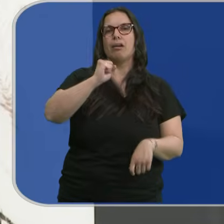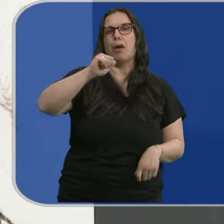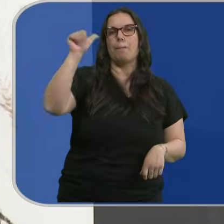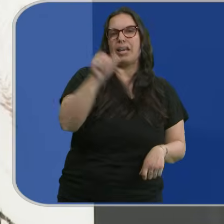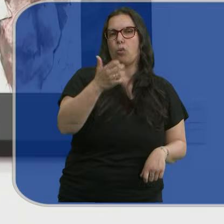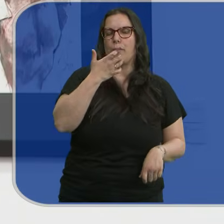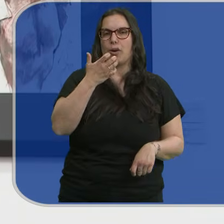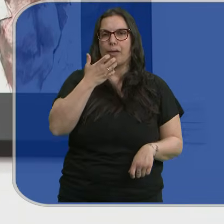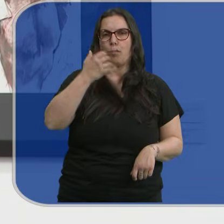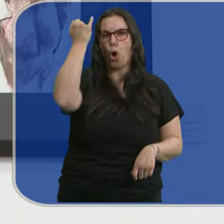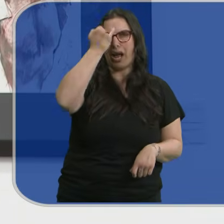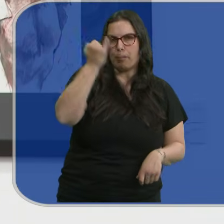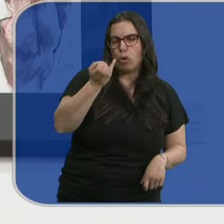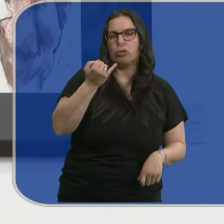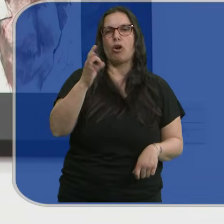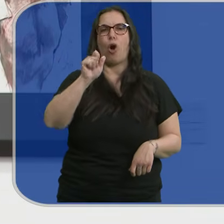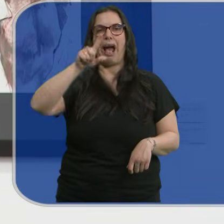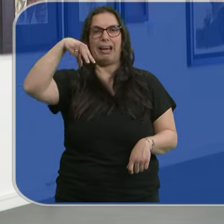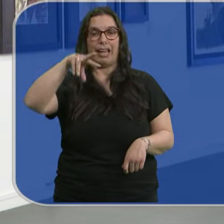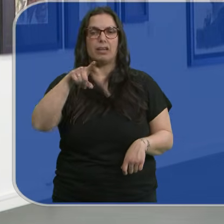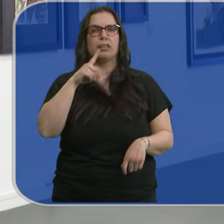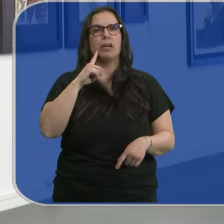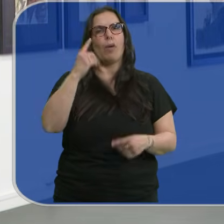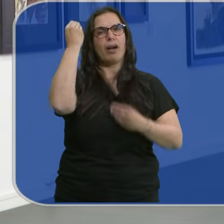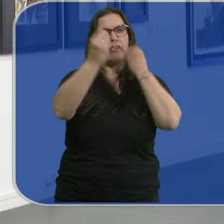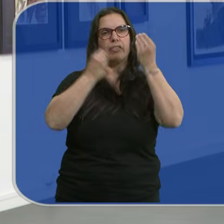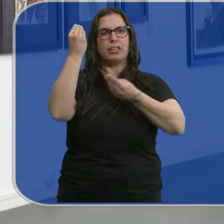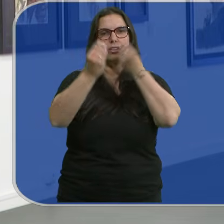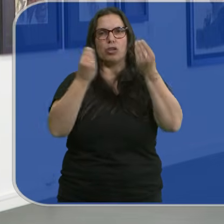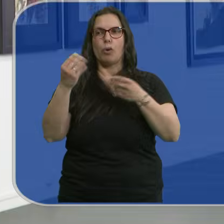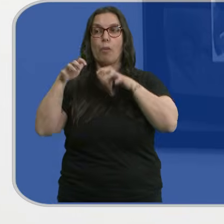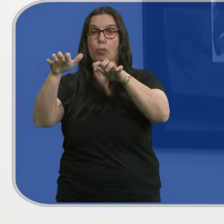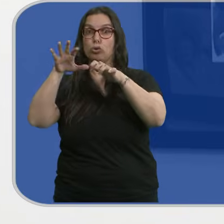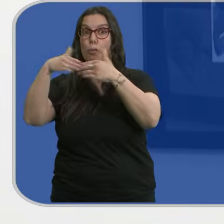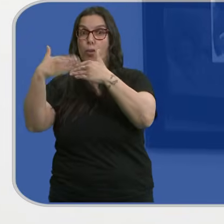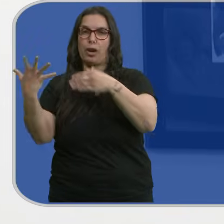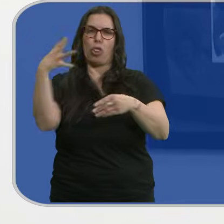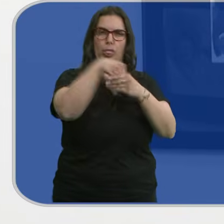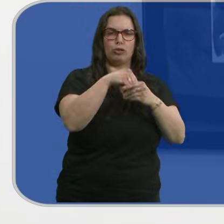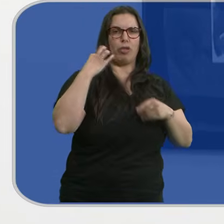Potter, reflexiona sobre la iconografía fantástica de Goya incorporando un monstruo contemporáneo.